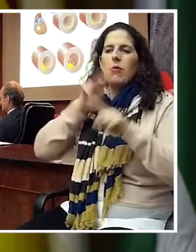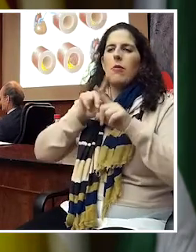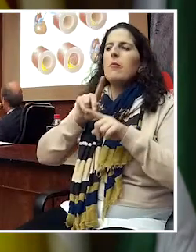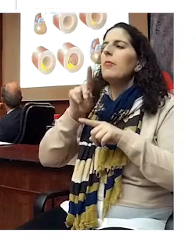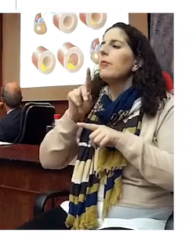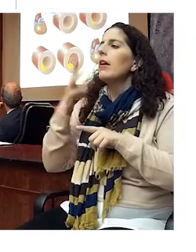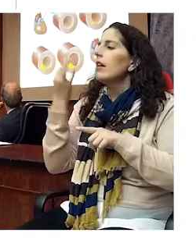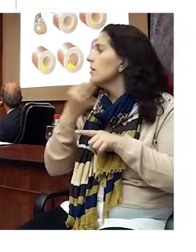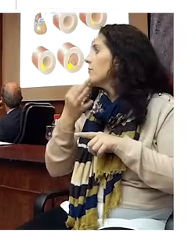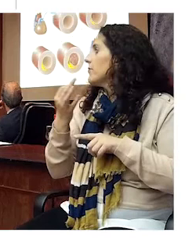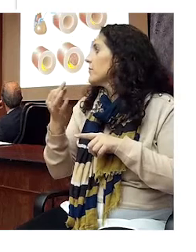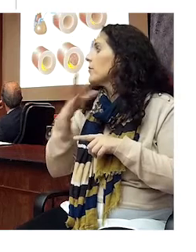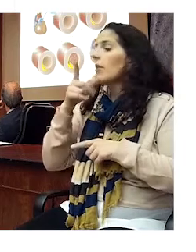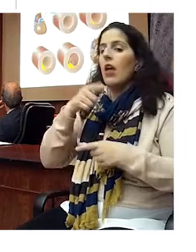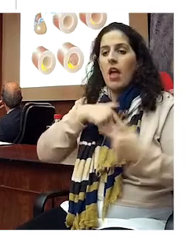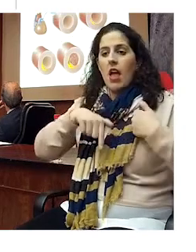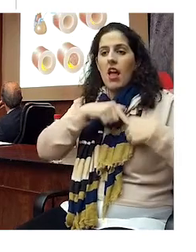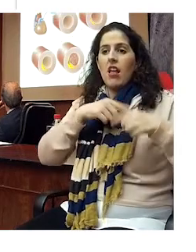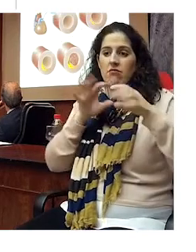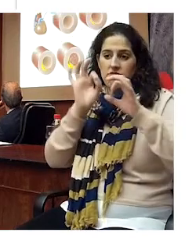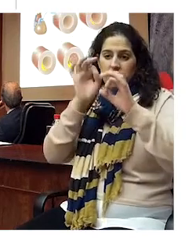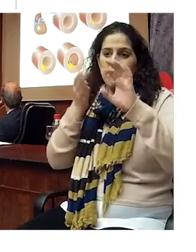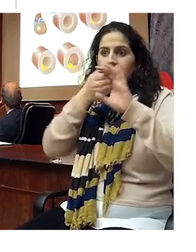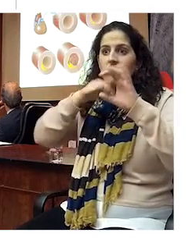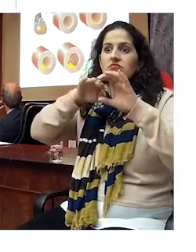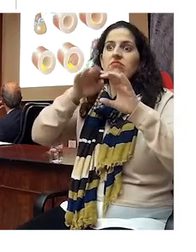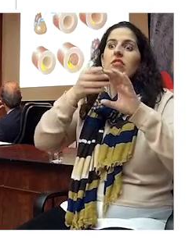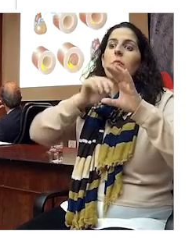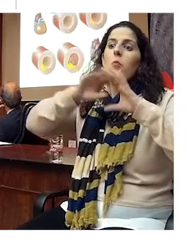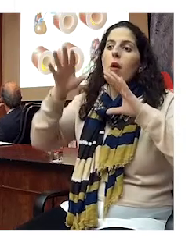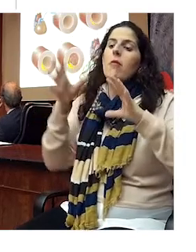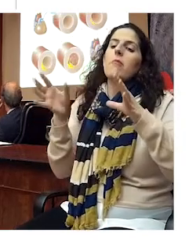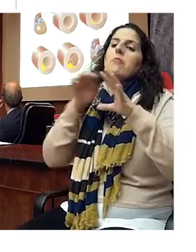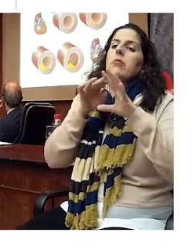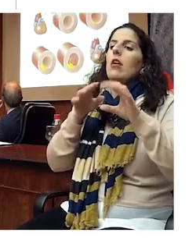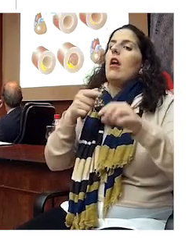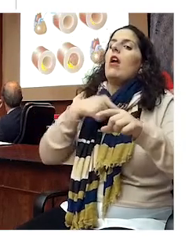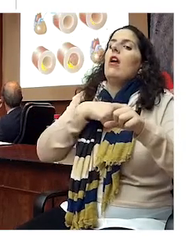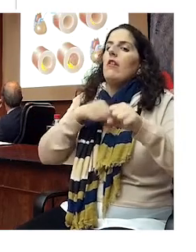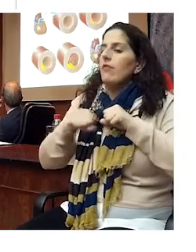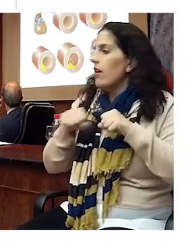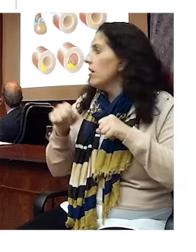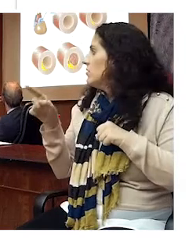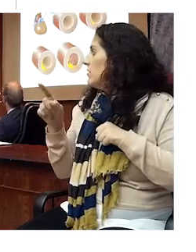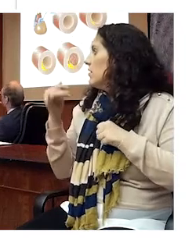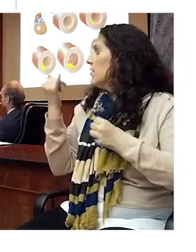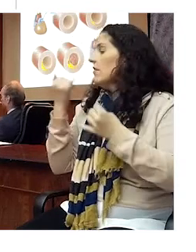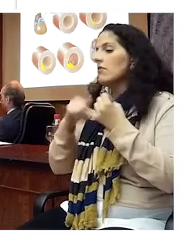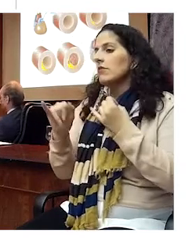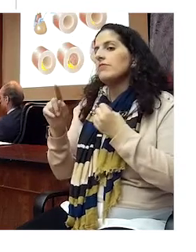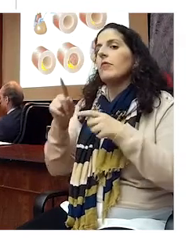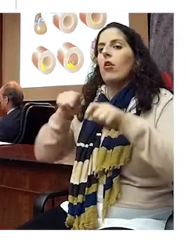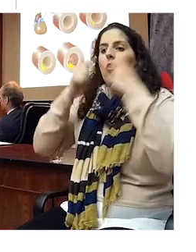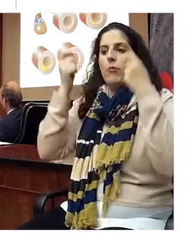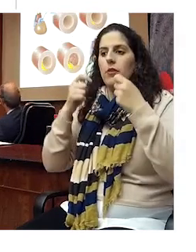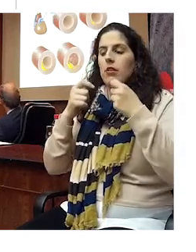produce pues porque en las arterias crecen placas de ateroma que se van inestabilizando hasta que llega un momento que ante determinadas circunstancias se